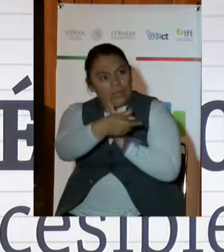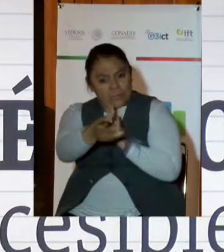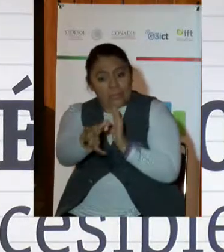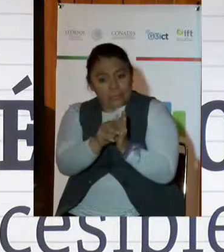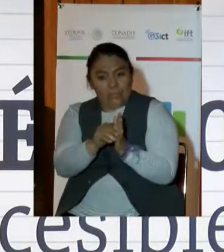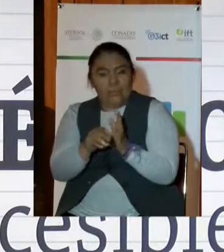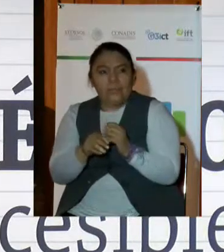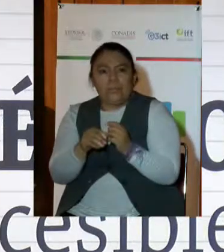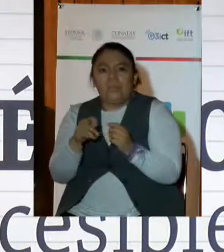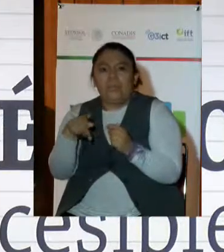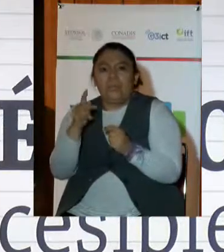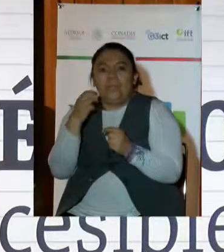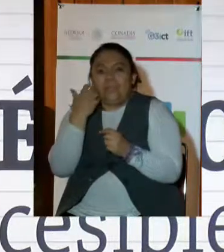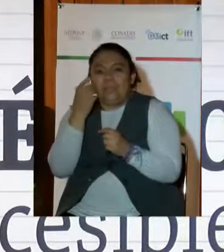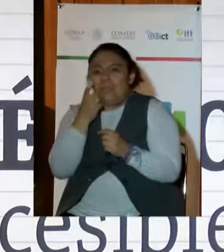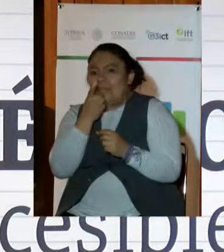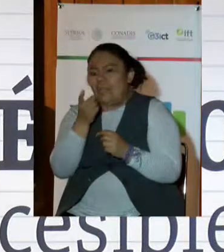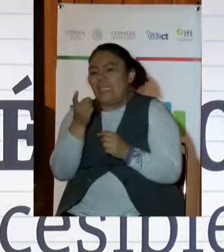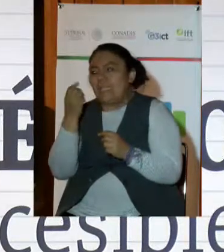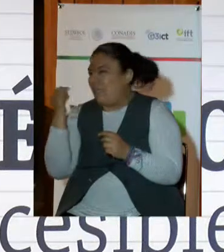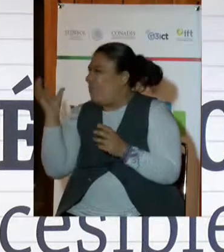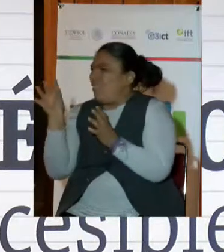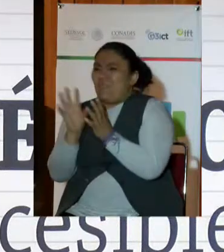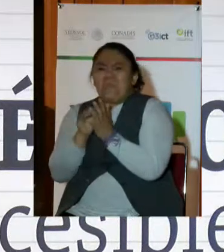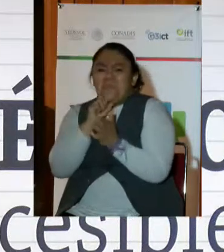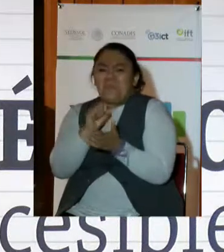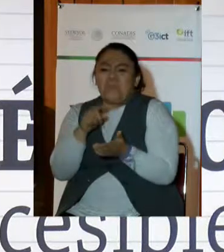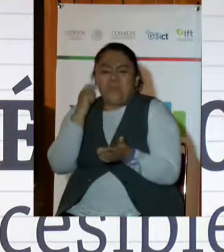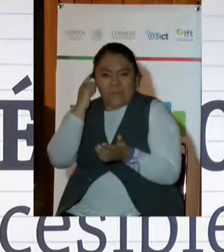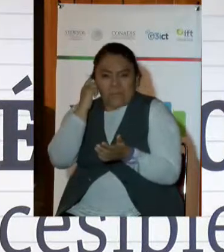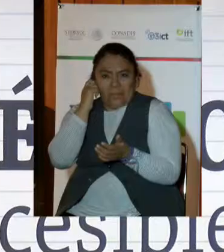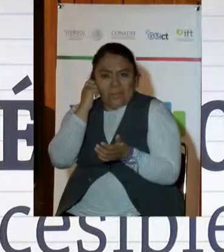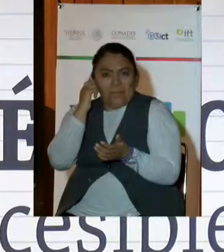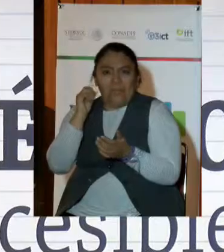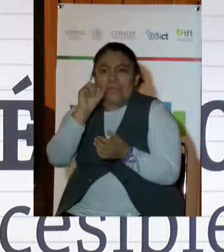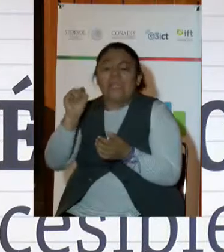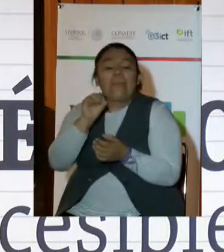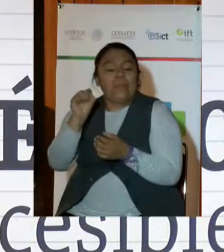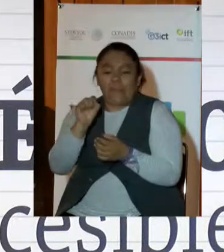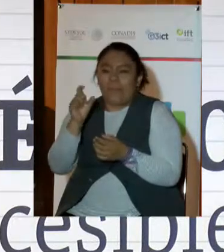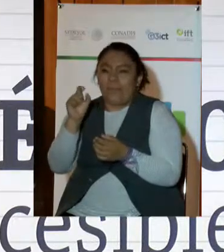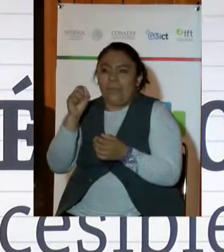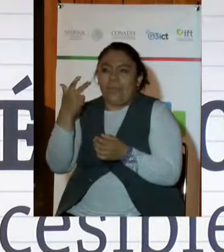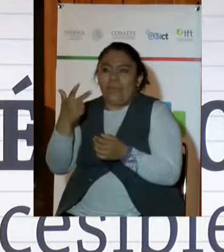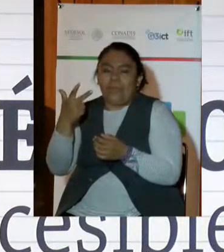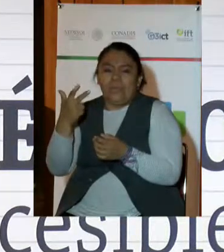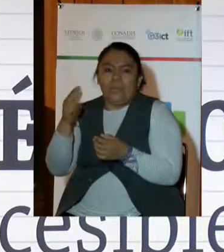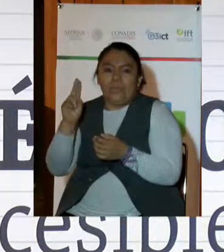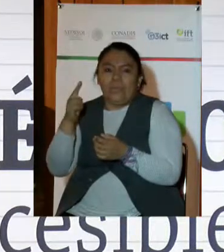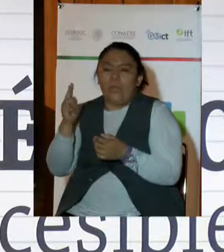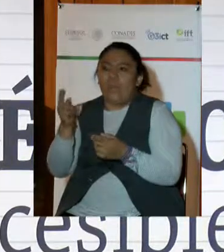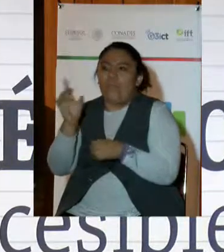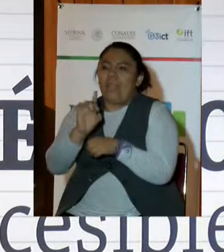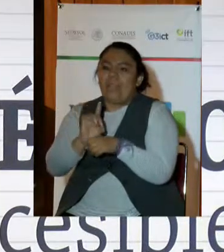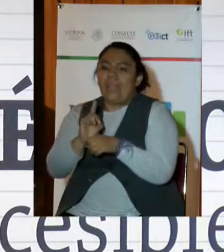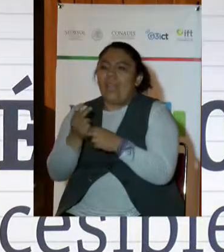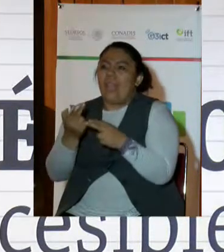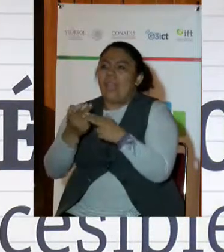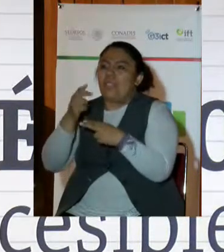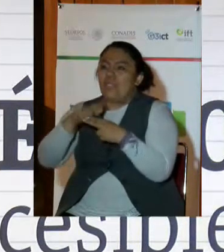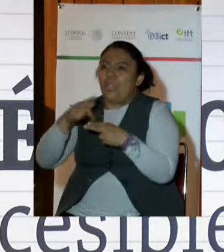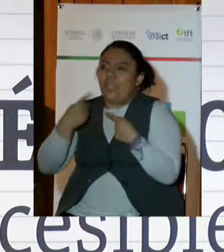preguntarán por qué. Yo les quiero decir, la verdad es que el día sábado, 28 de noviembre, fue el Día Nacional de las Personas Sordas,